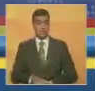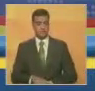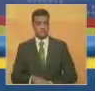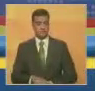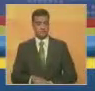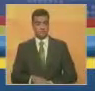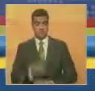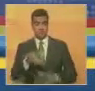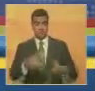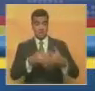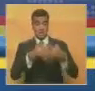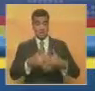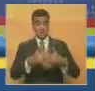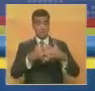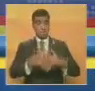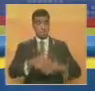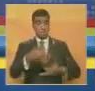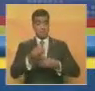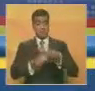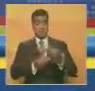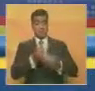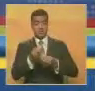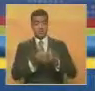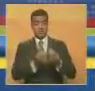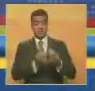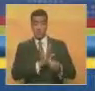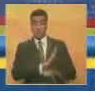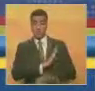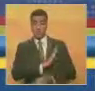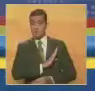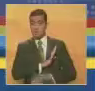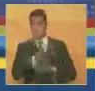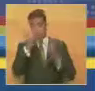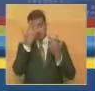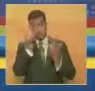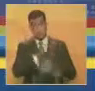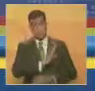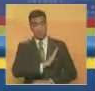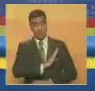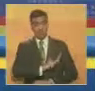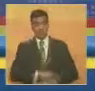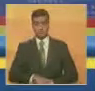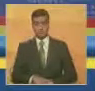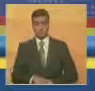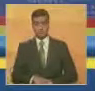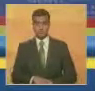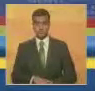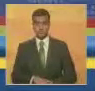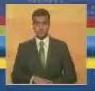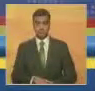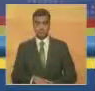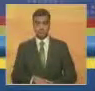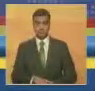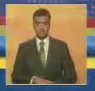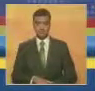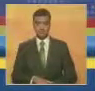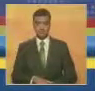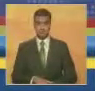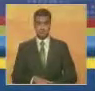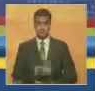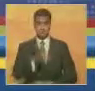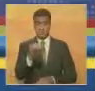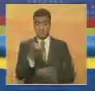empresa lo habían hecho mutuo propio es decir por iniciativa propia sin ni siquiera habérselo